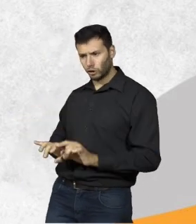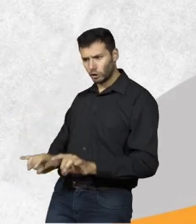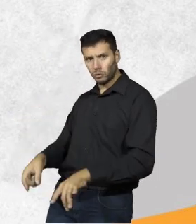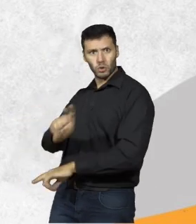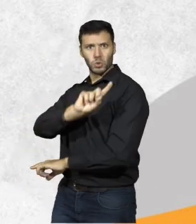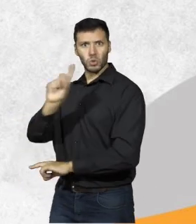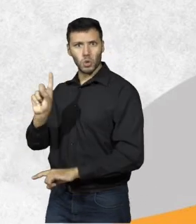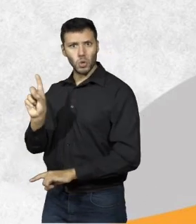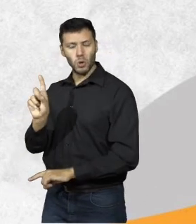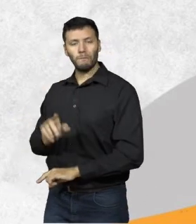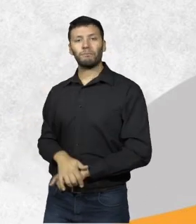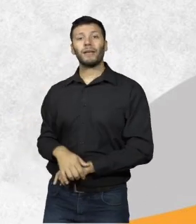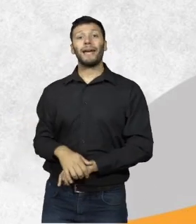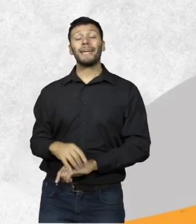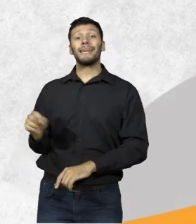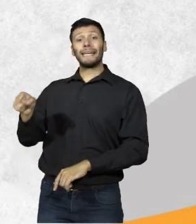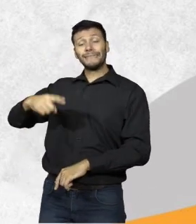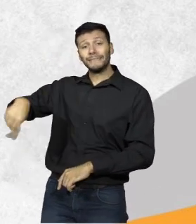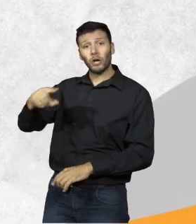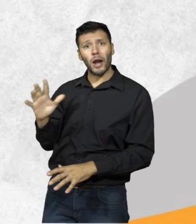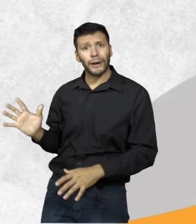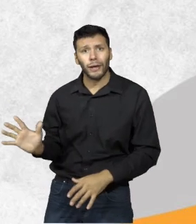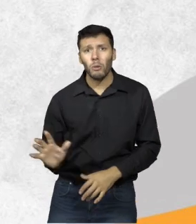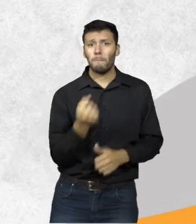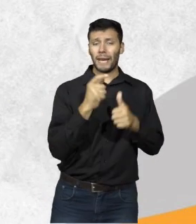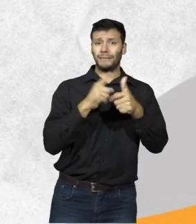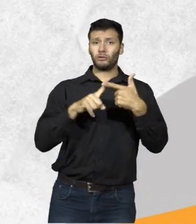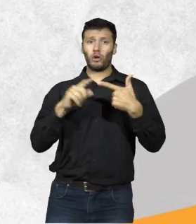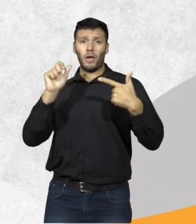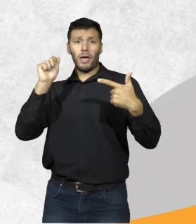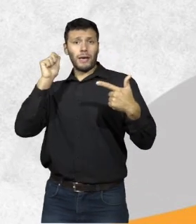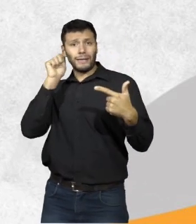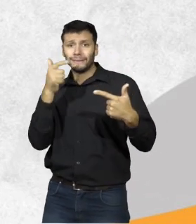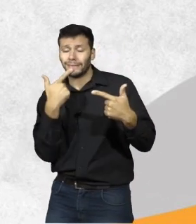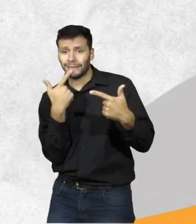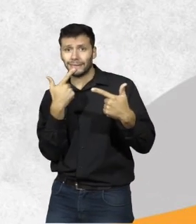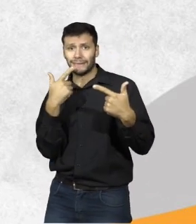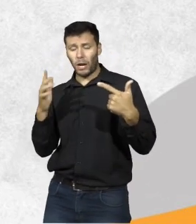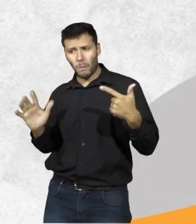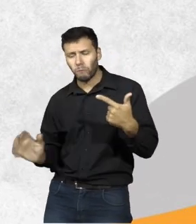que tenemos recuperación de lixiviado, recuperación de gases.